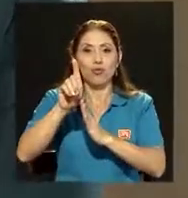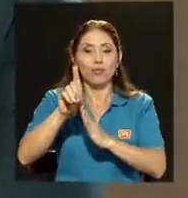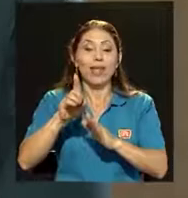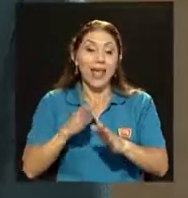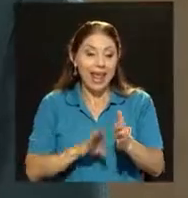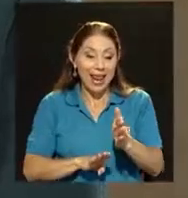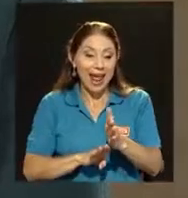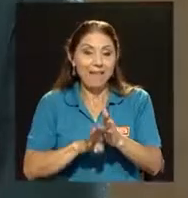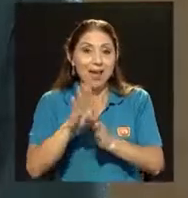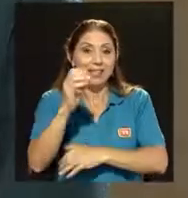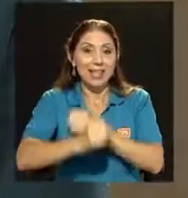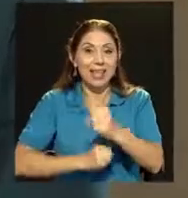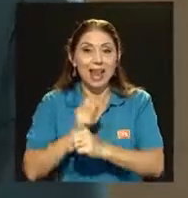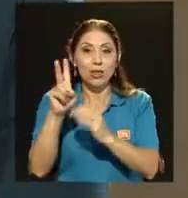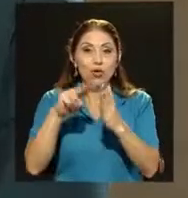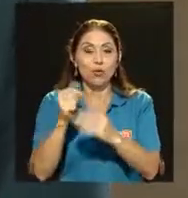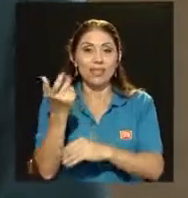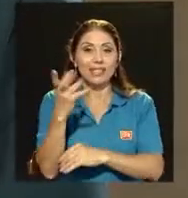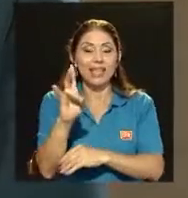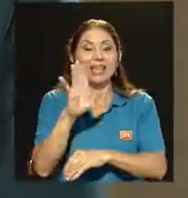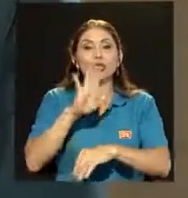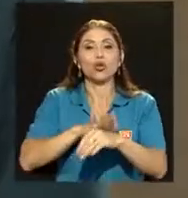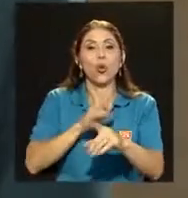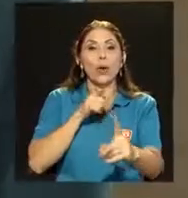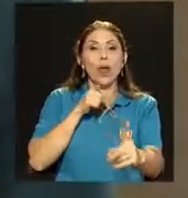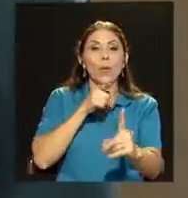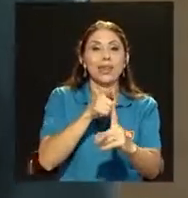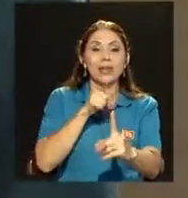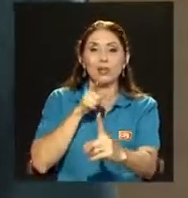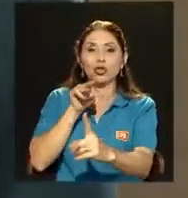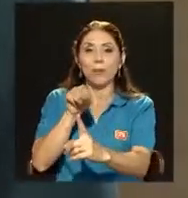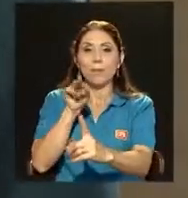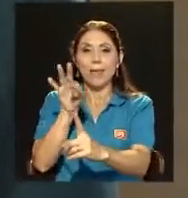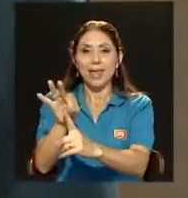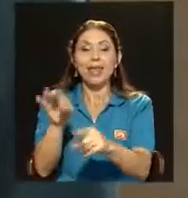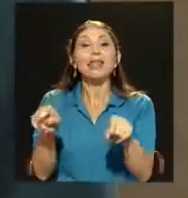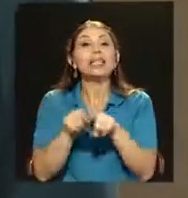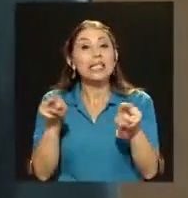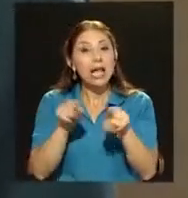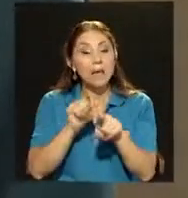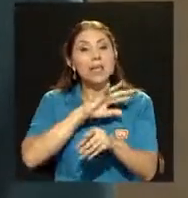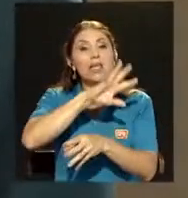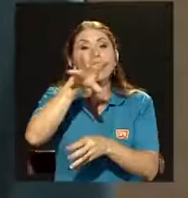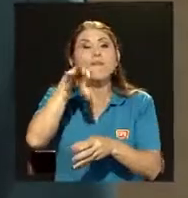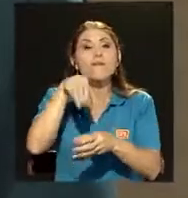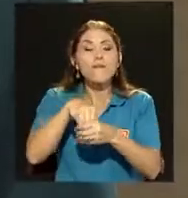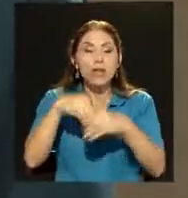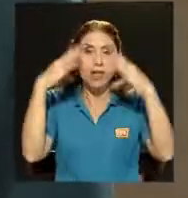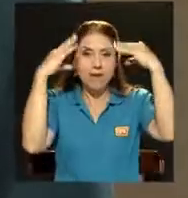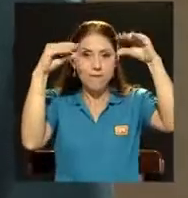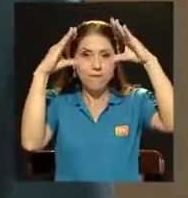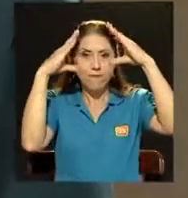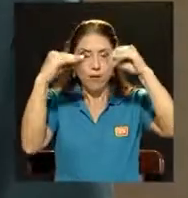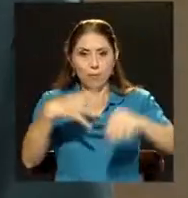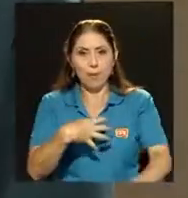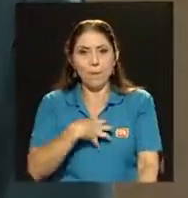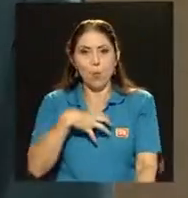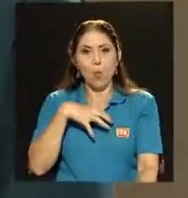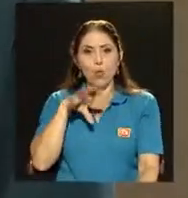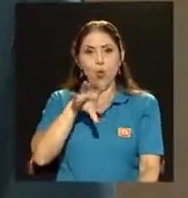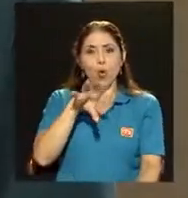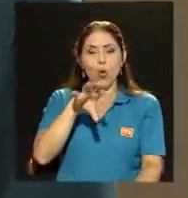sobre los objetivos y las metas. Y por supuesto incluye también el informe propio de labores de la Contraloría General